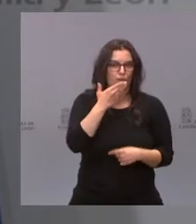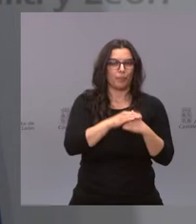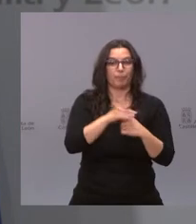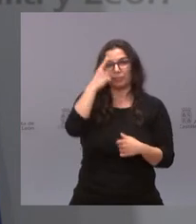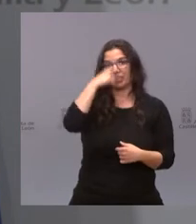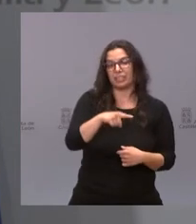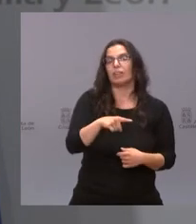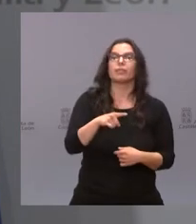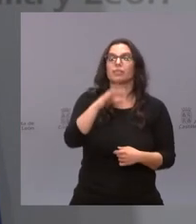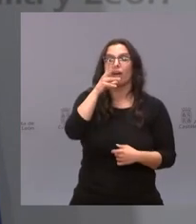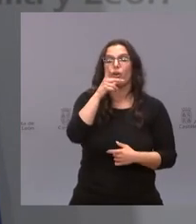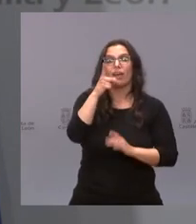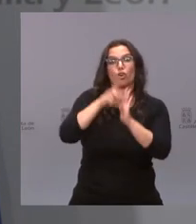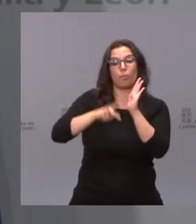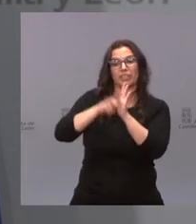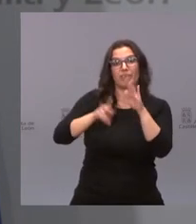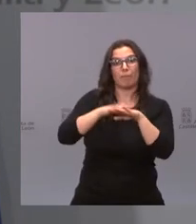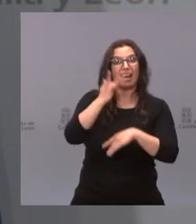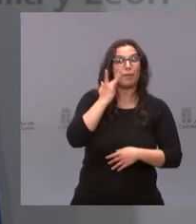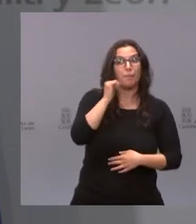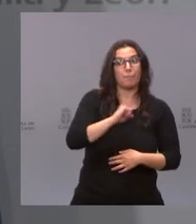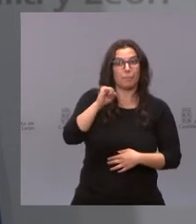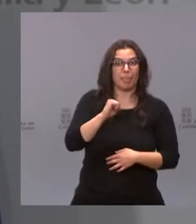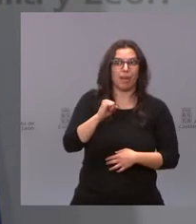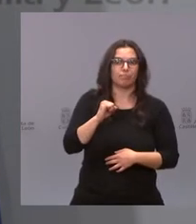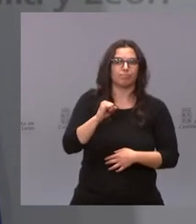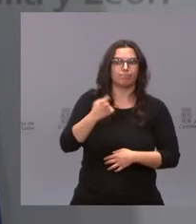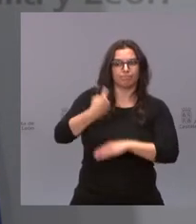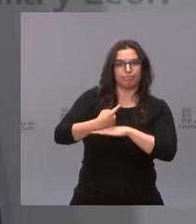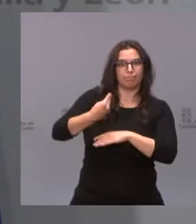los requerimientos de limpieza y desinfección, lo que ha supuesto un gasto adicional